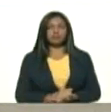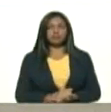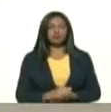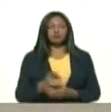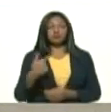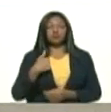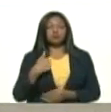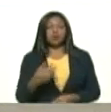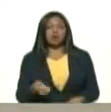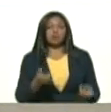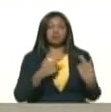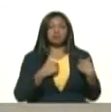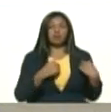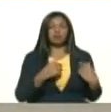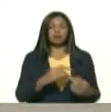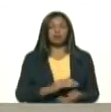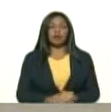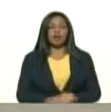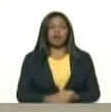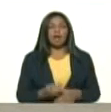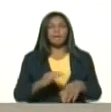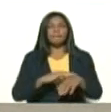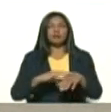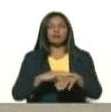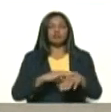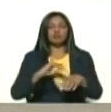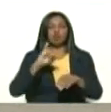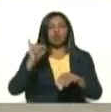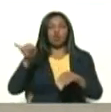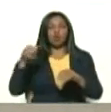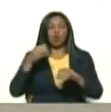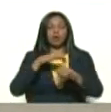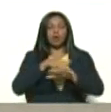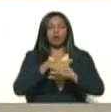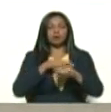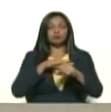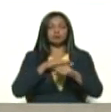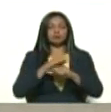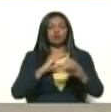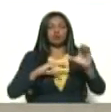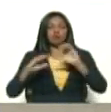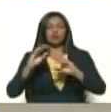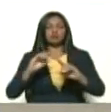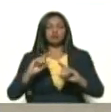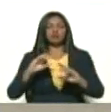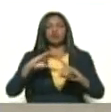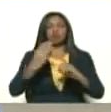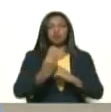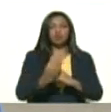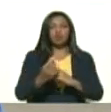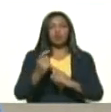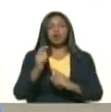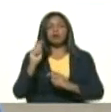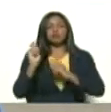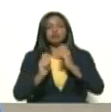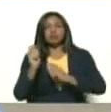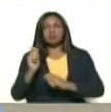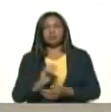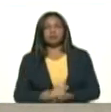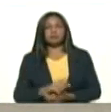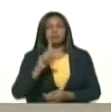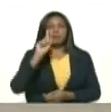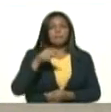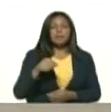encargo al ministro Jorge Rodríguez y al ministro Ernesto